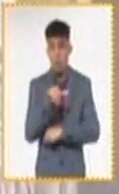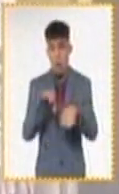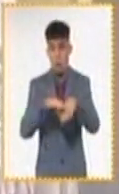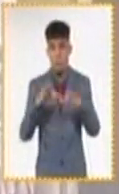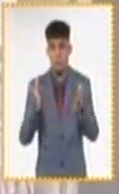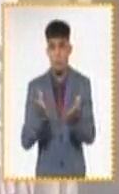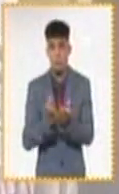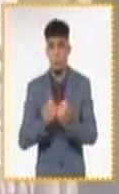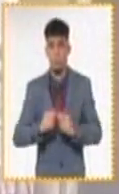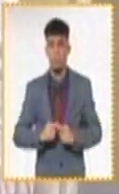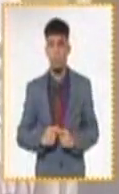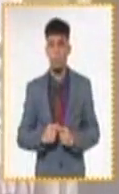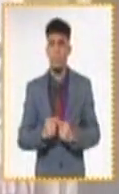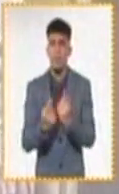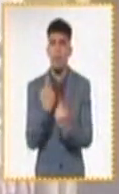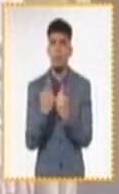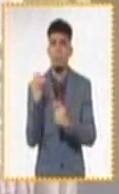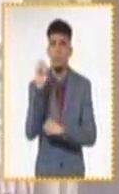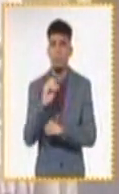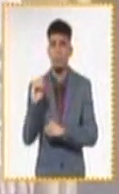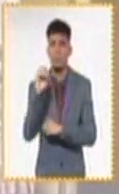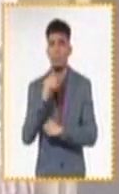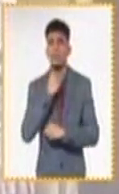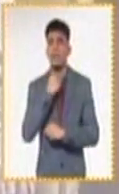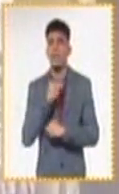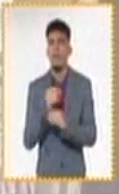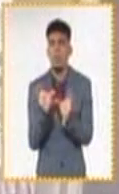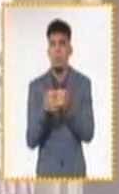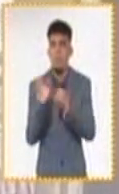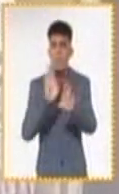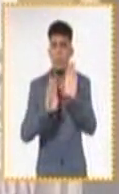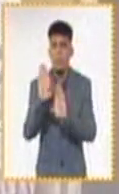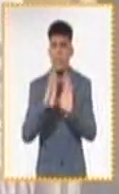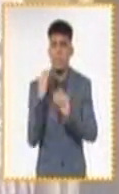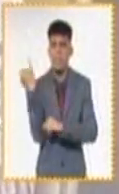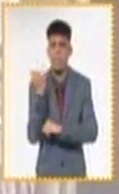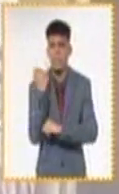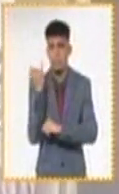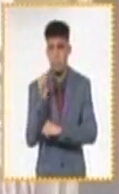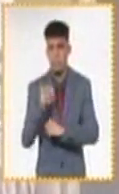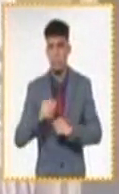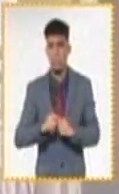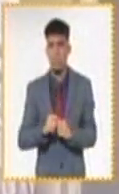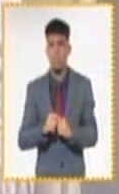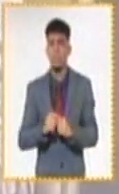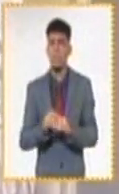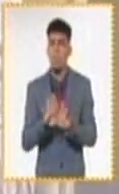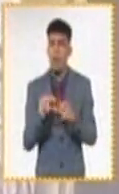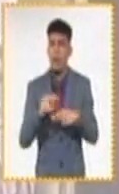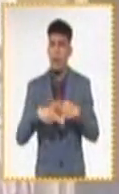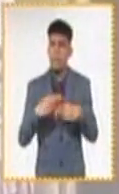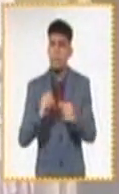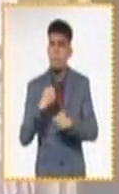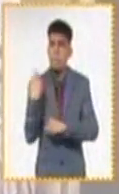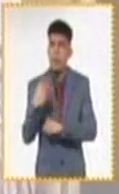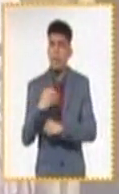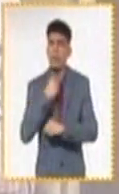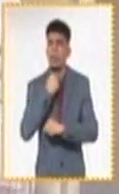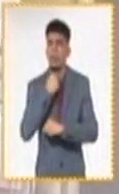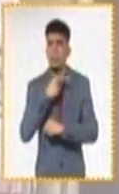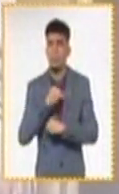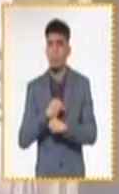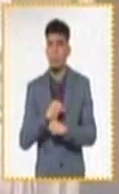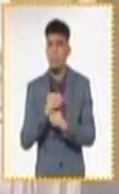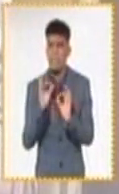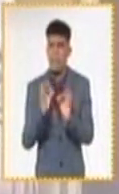este sentido, organizaciones como la Red en Defensa de la Humanidad, como la Internacional Antifascista, son herederas, por un lado, de la larga tradición